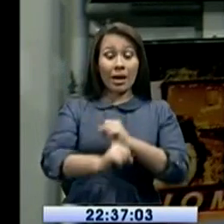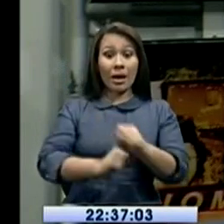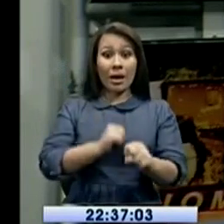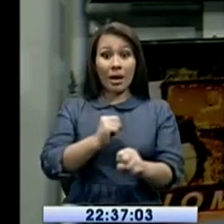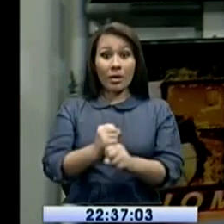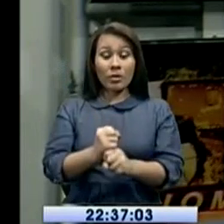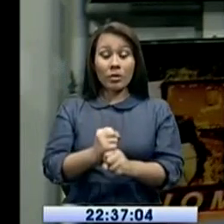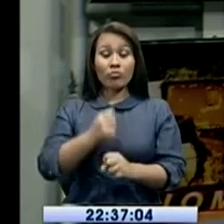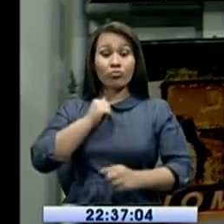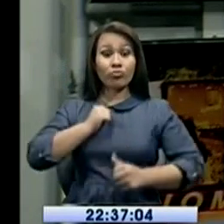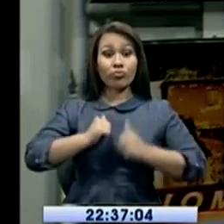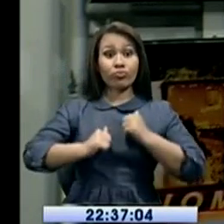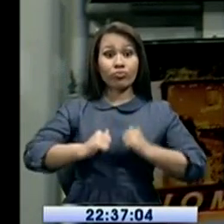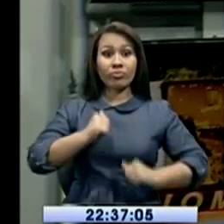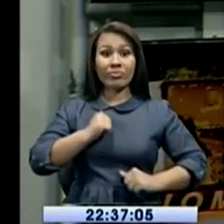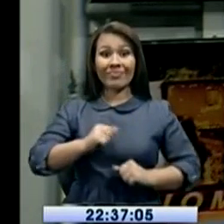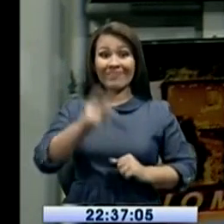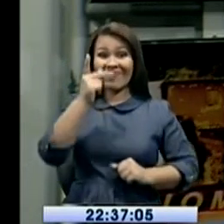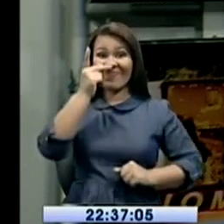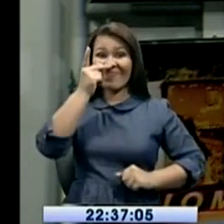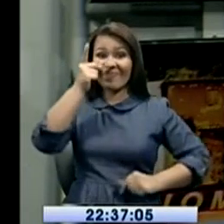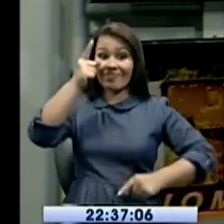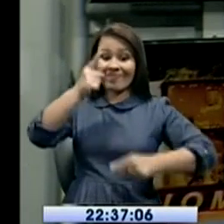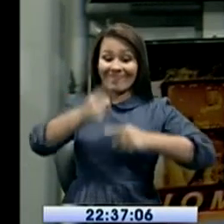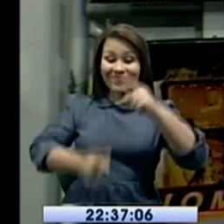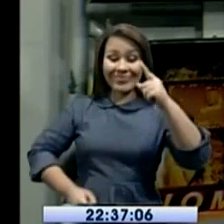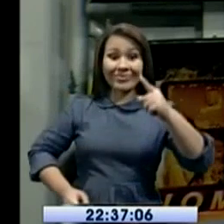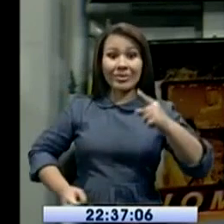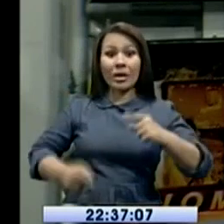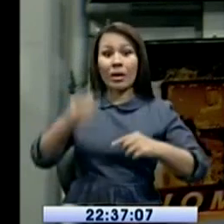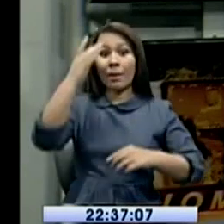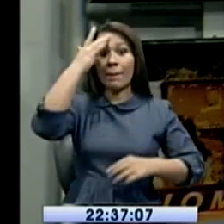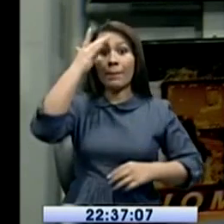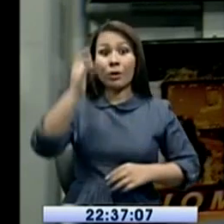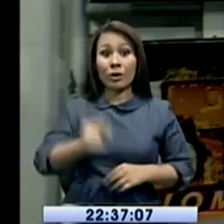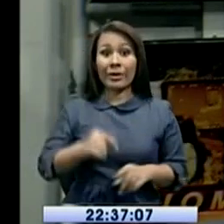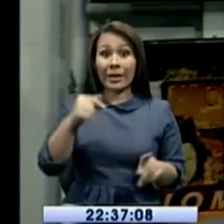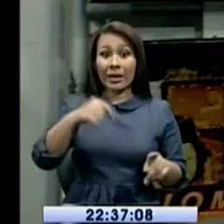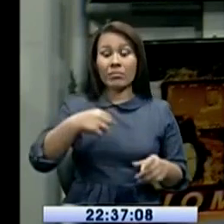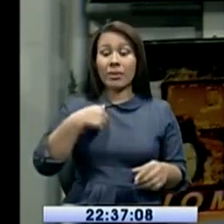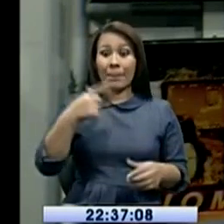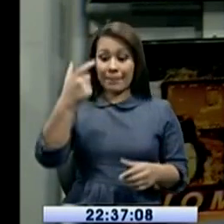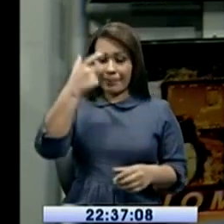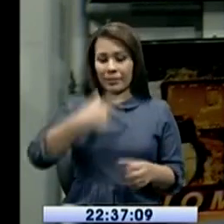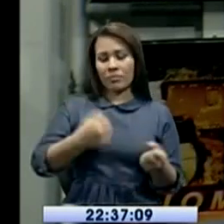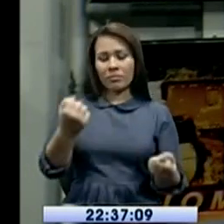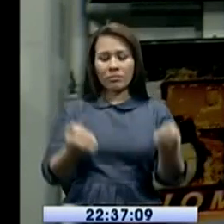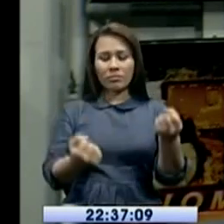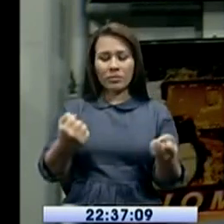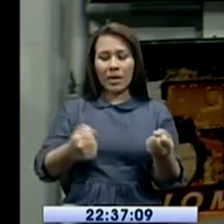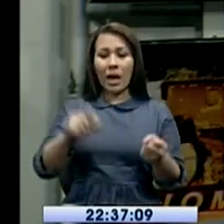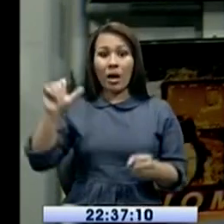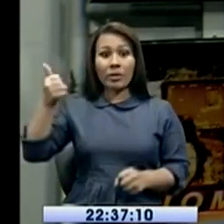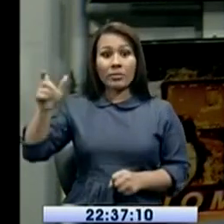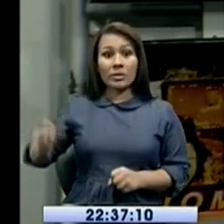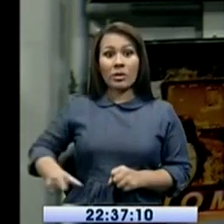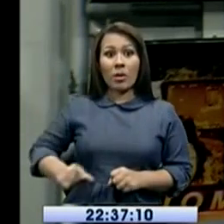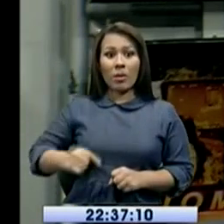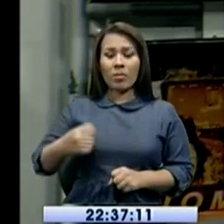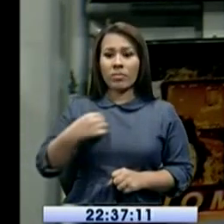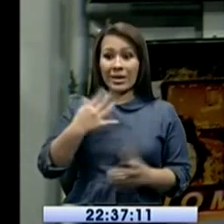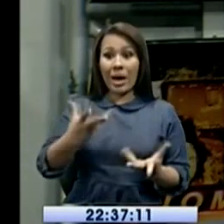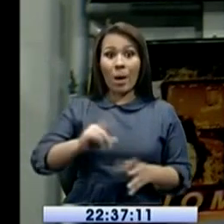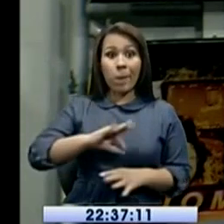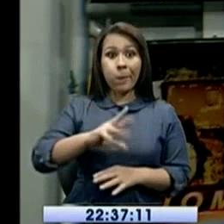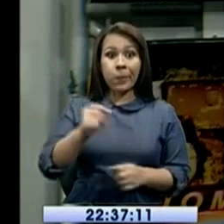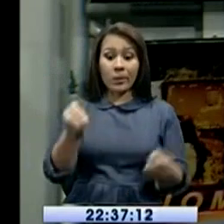edad sufrió la mutilación de su miembro viril supuestamente porque querían robarle el carro. Las investigaciones iniciaron